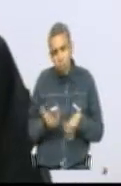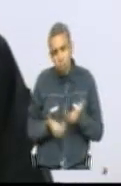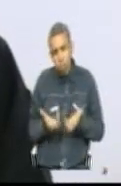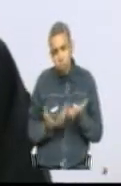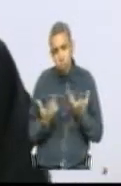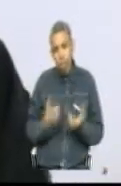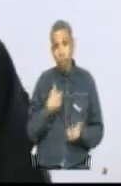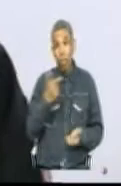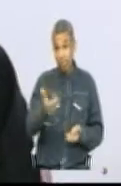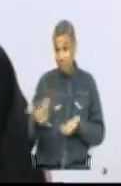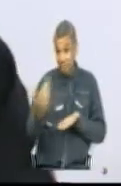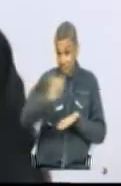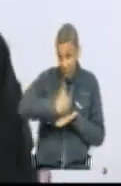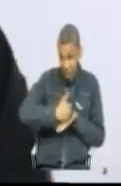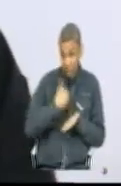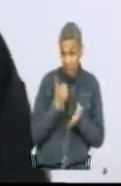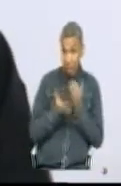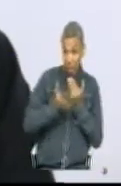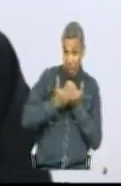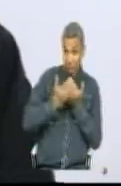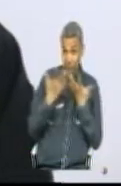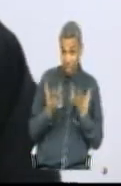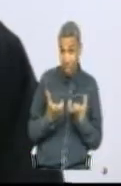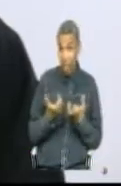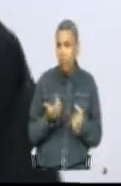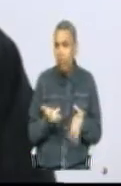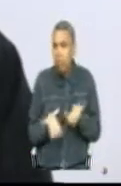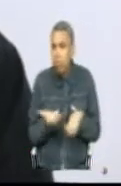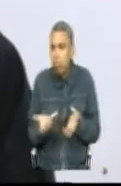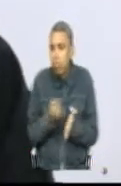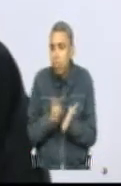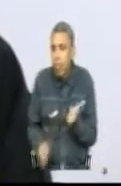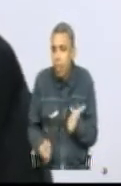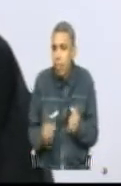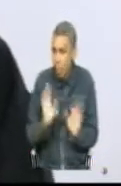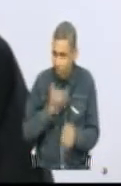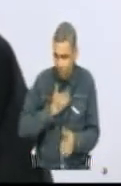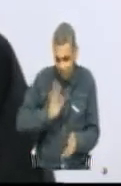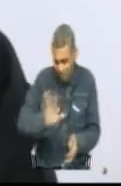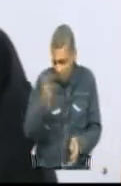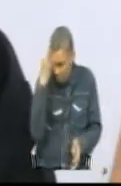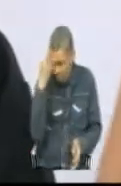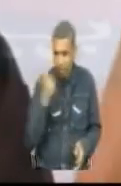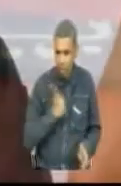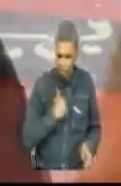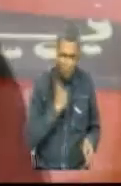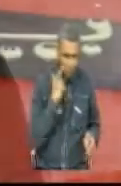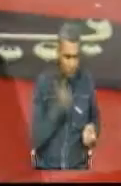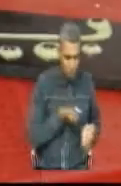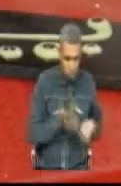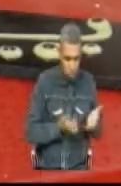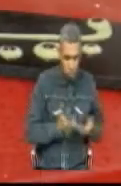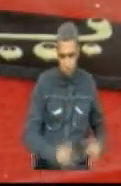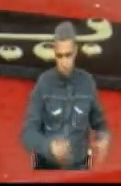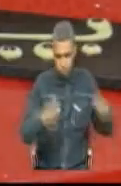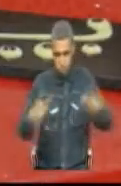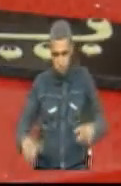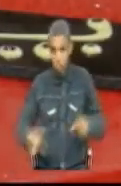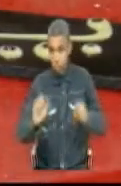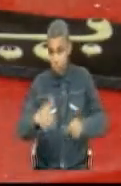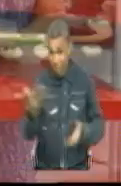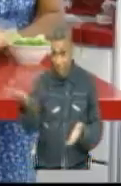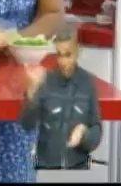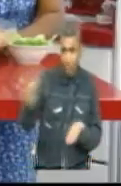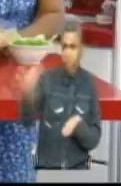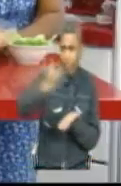lo atenderemos y le explicaremos escucharemos qué desea y le prepararemos lo que usted desea yo también a la carta y a su gusto para que se